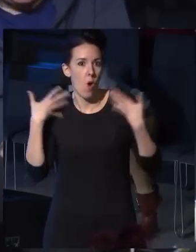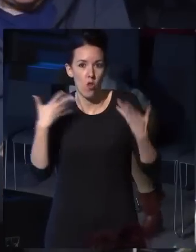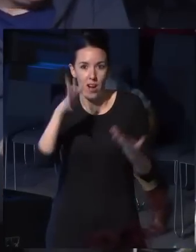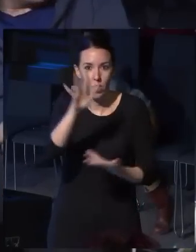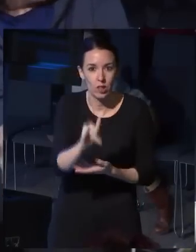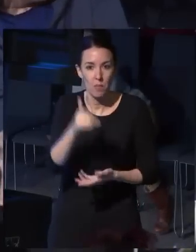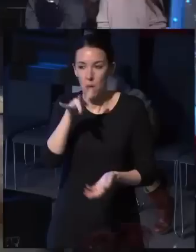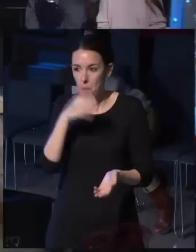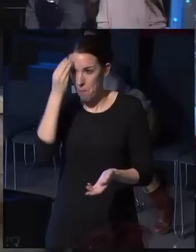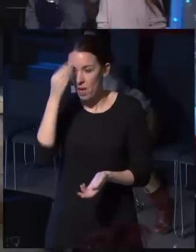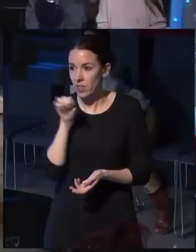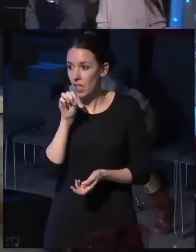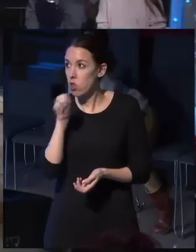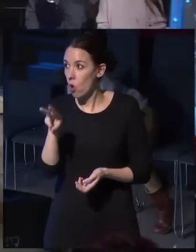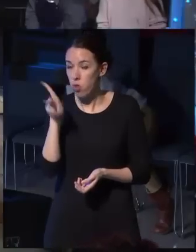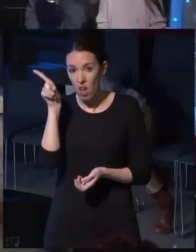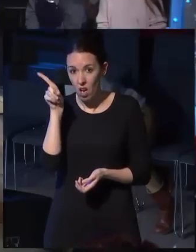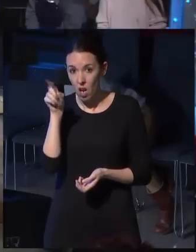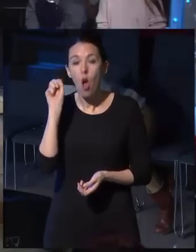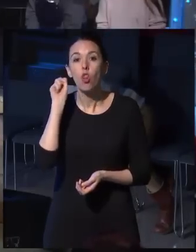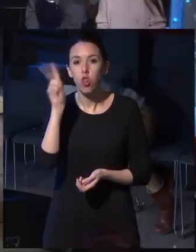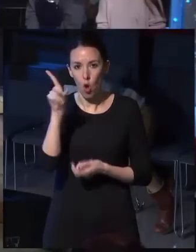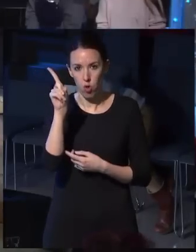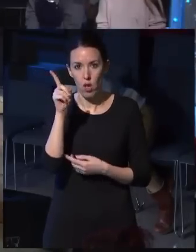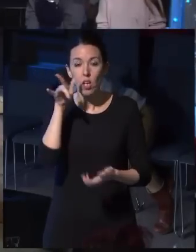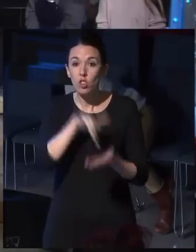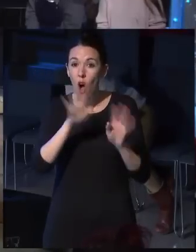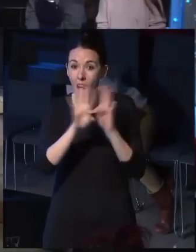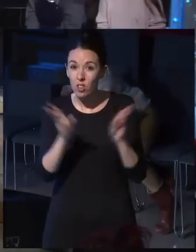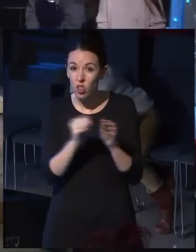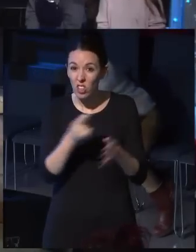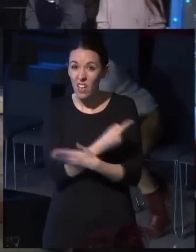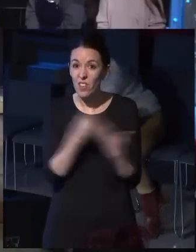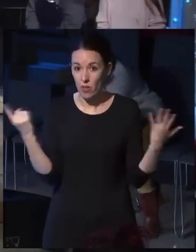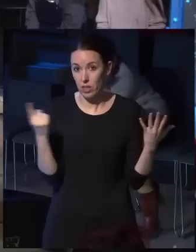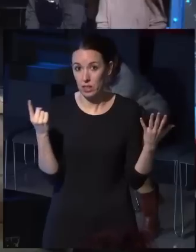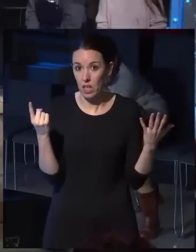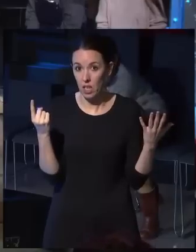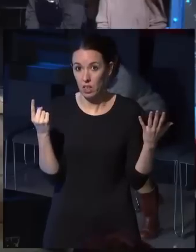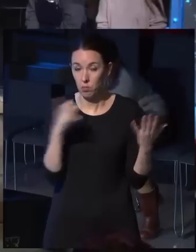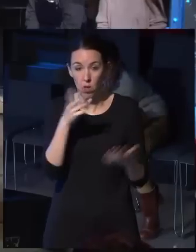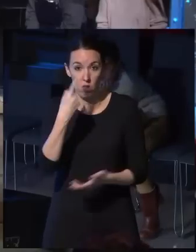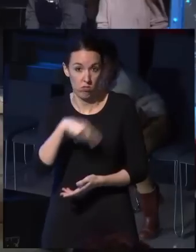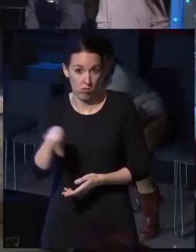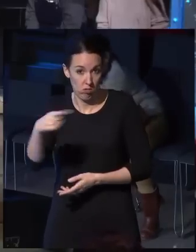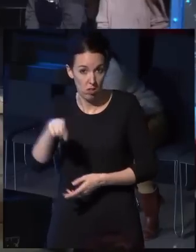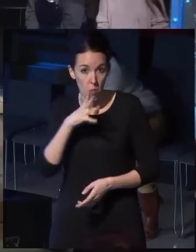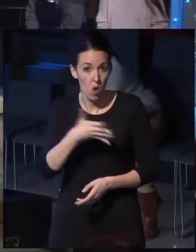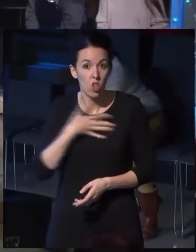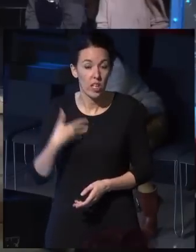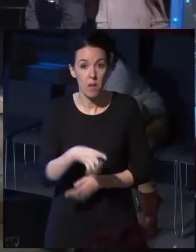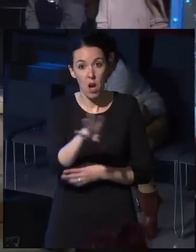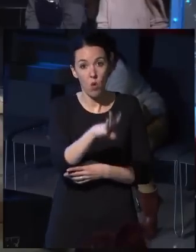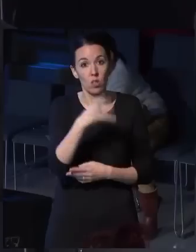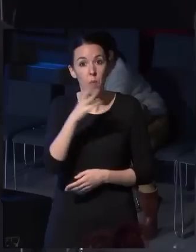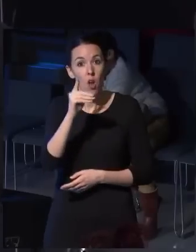este creo que es la toma 12, ¿no? Esta es la toma 12, hicimos 16... Por ellos nos podíamos haber quedado en la toma 4, porque sobre todo David, el pobre,